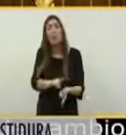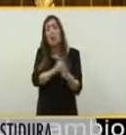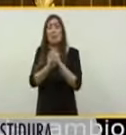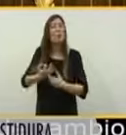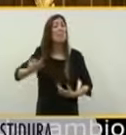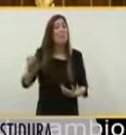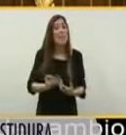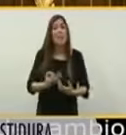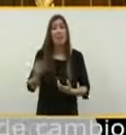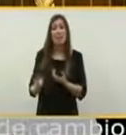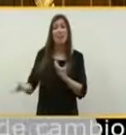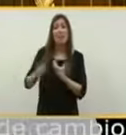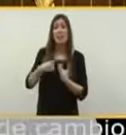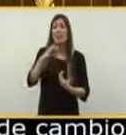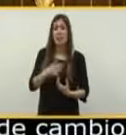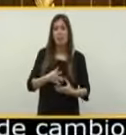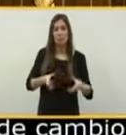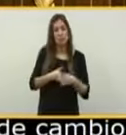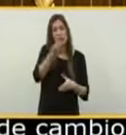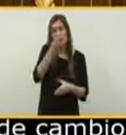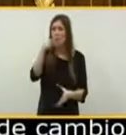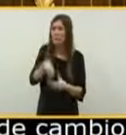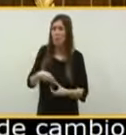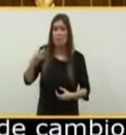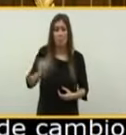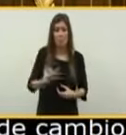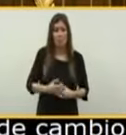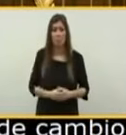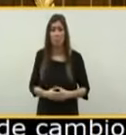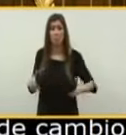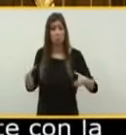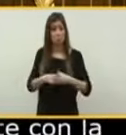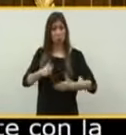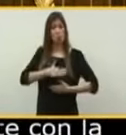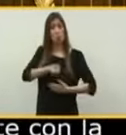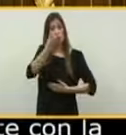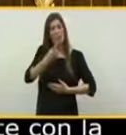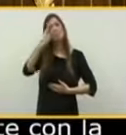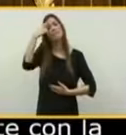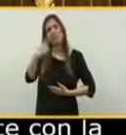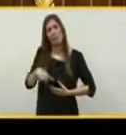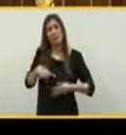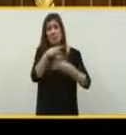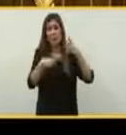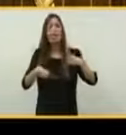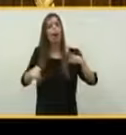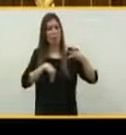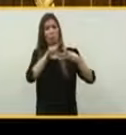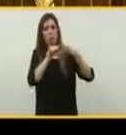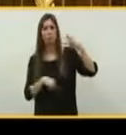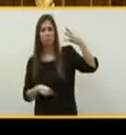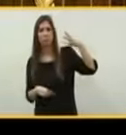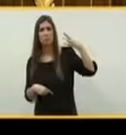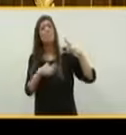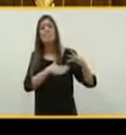con la participación del Partido Socialista Obrero Español. Los socialistas sabemos y aceptamos los tres condicionantes. Porque queremos un gobierno